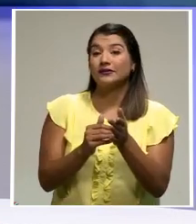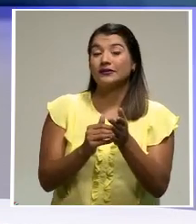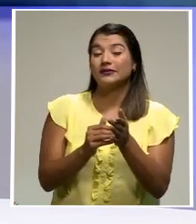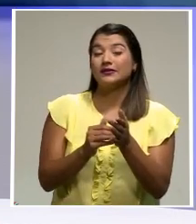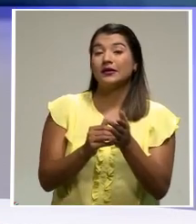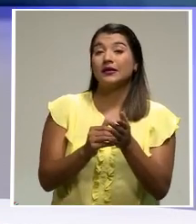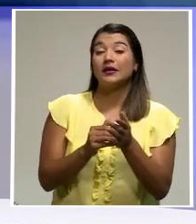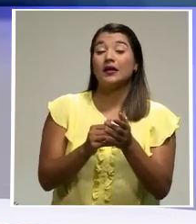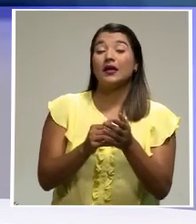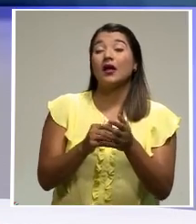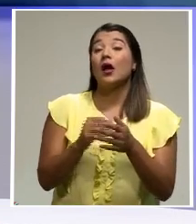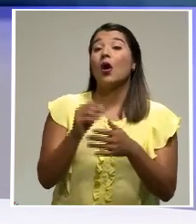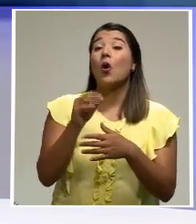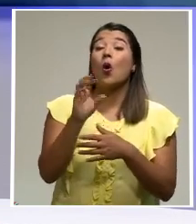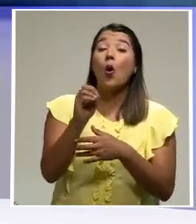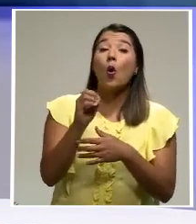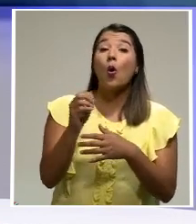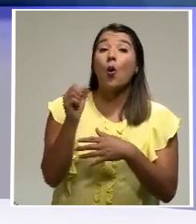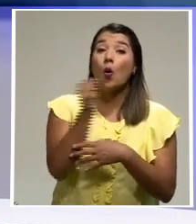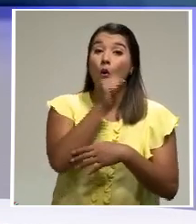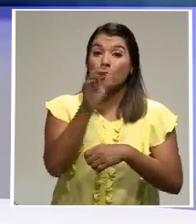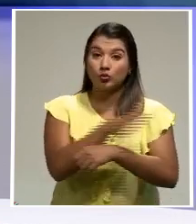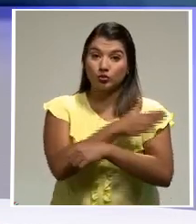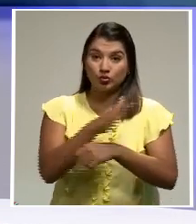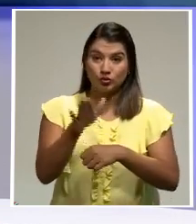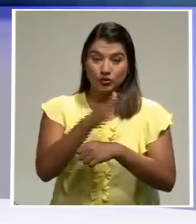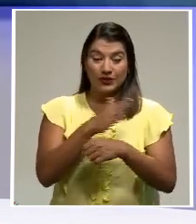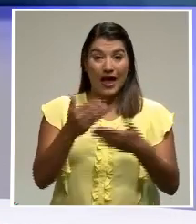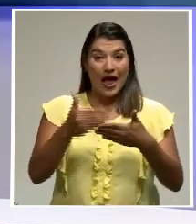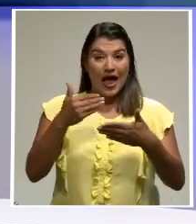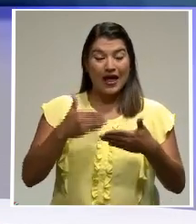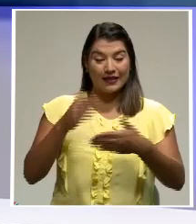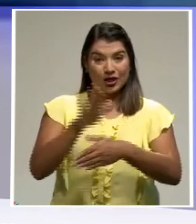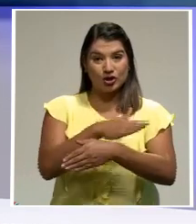conciertos presenciales de la Orquesta Sinfónica